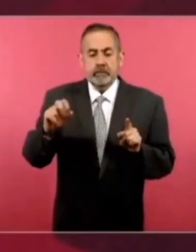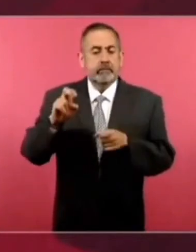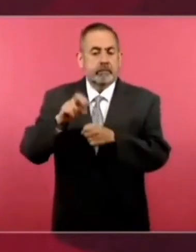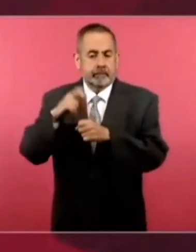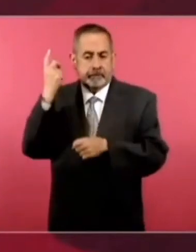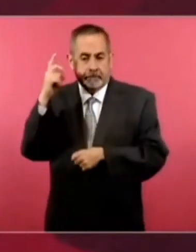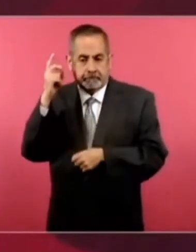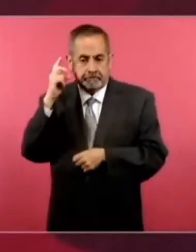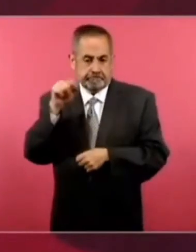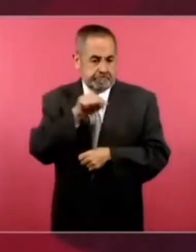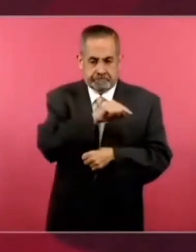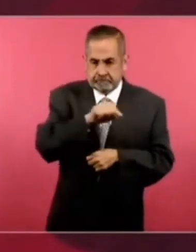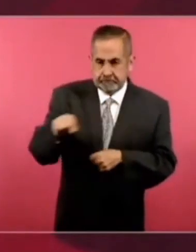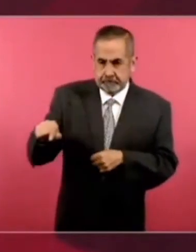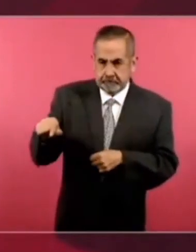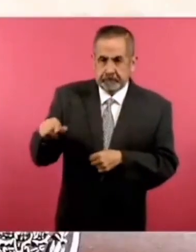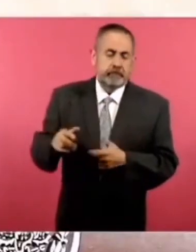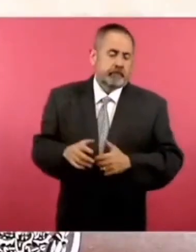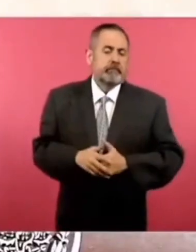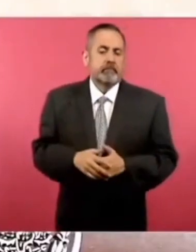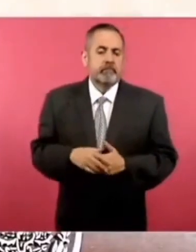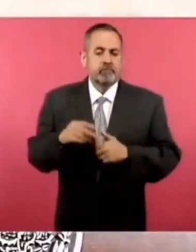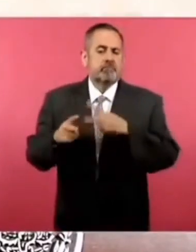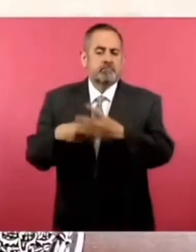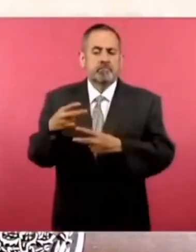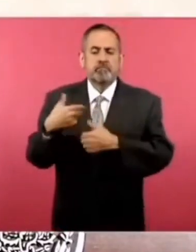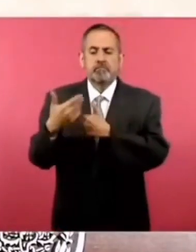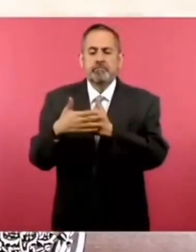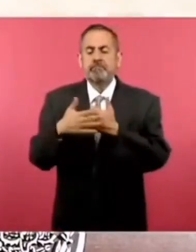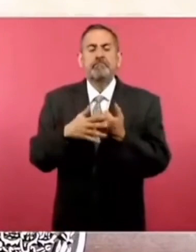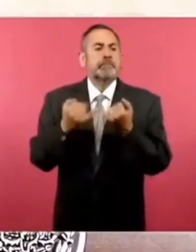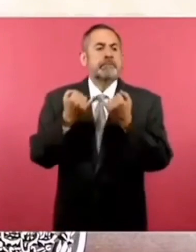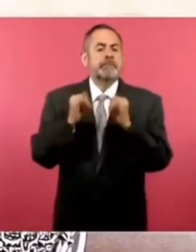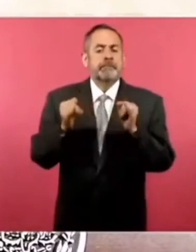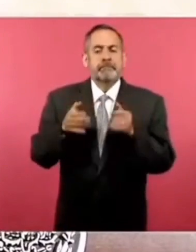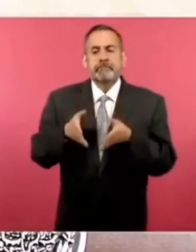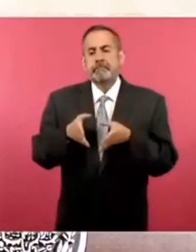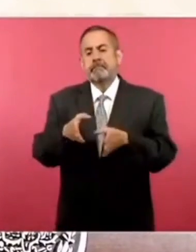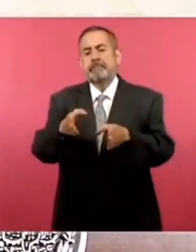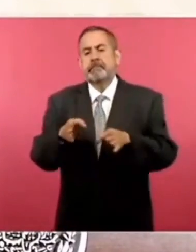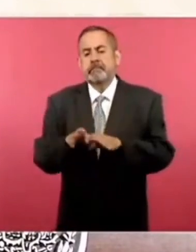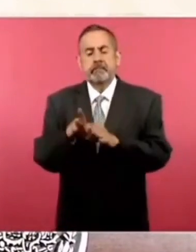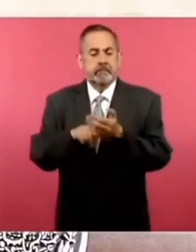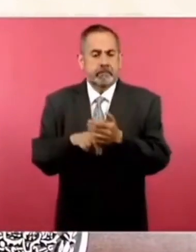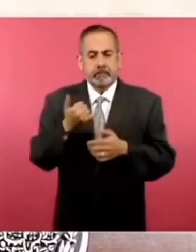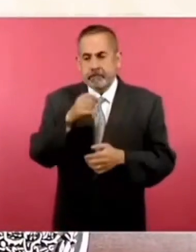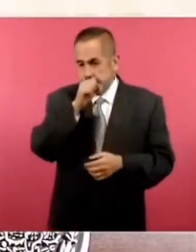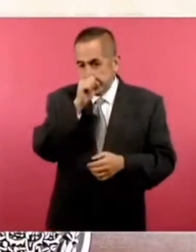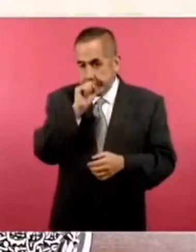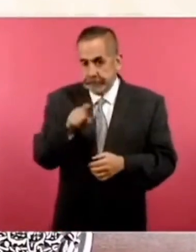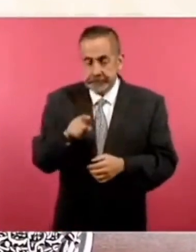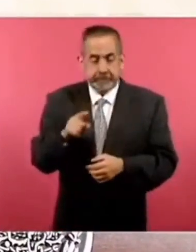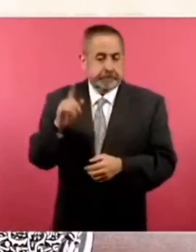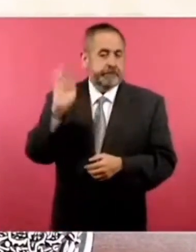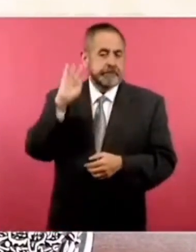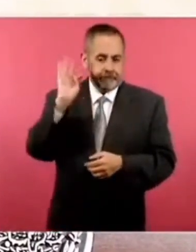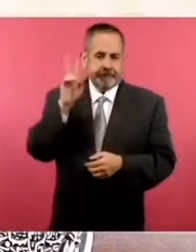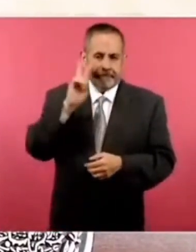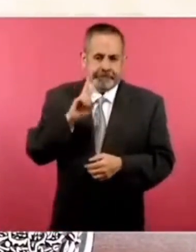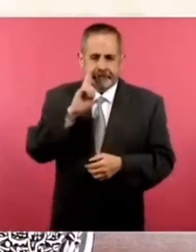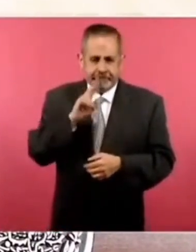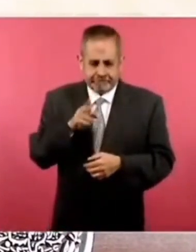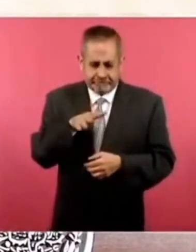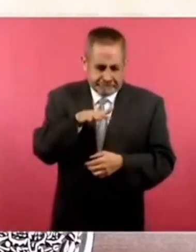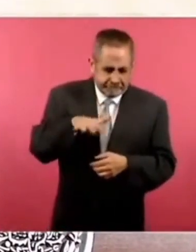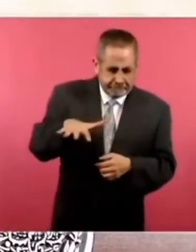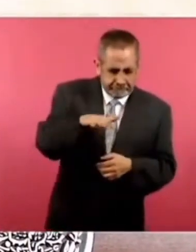Durango. Entonces vamos a ir a inaugurar esos caminos y a lo mejor vamos también a